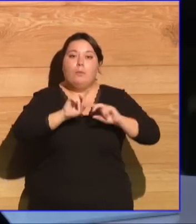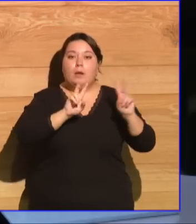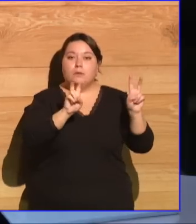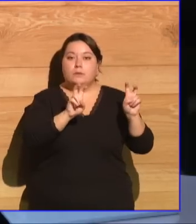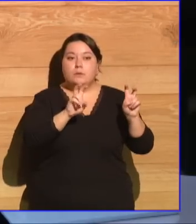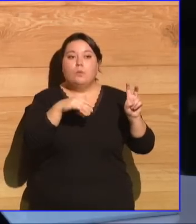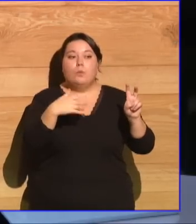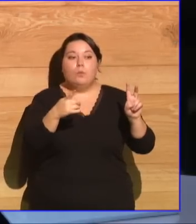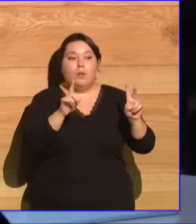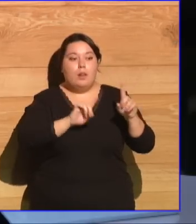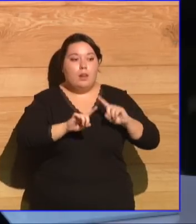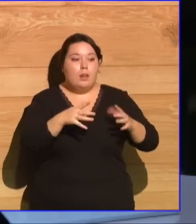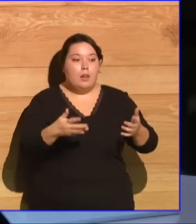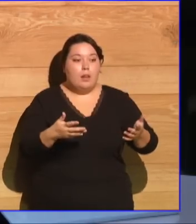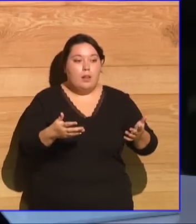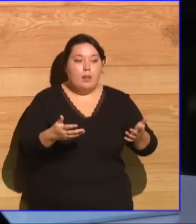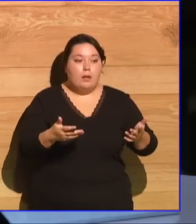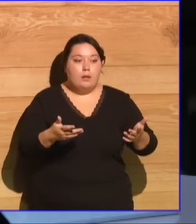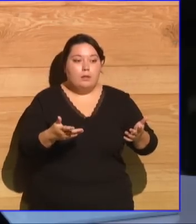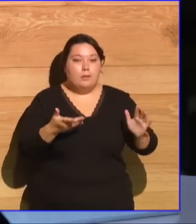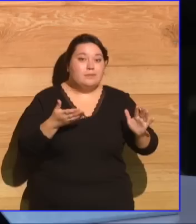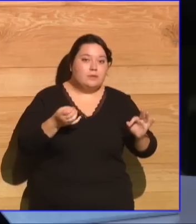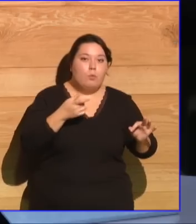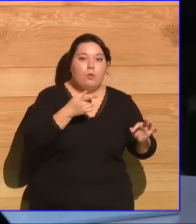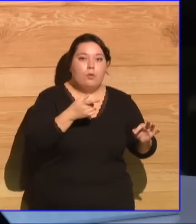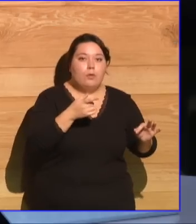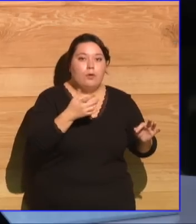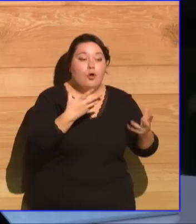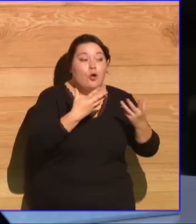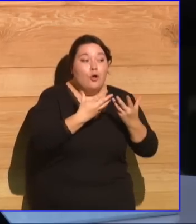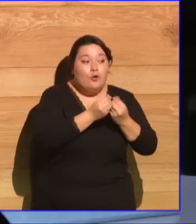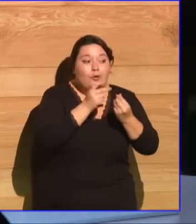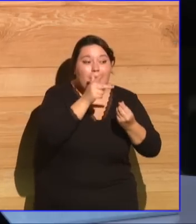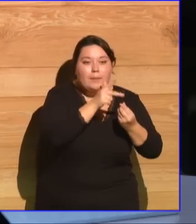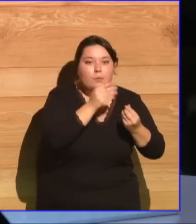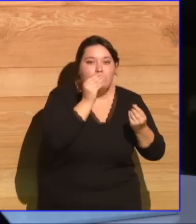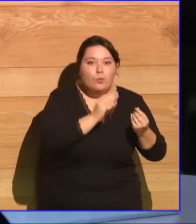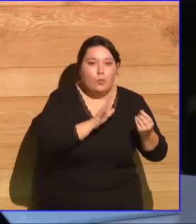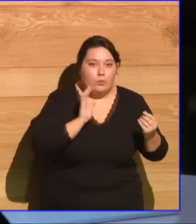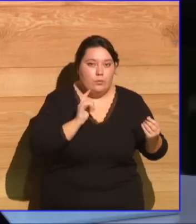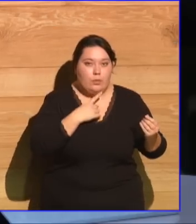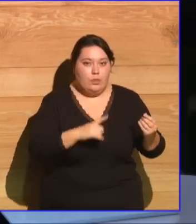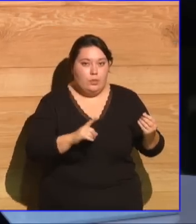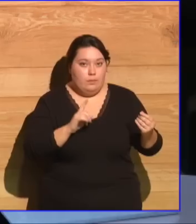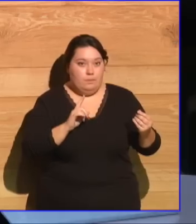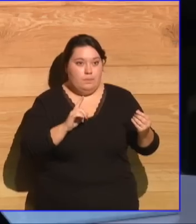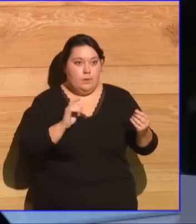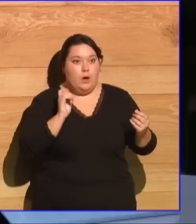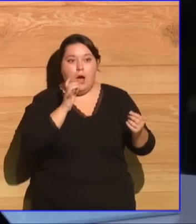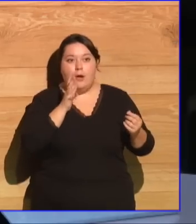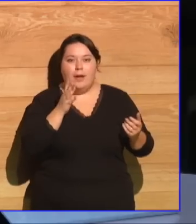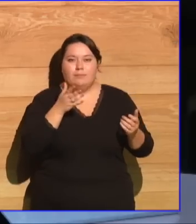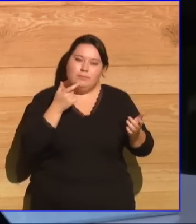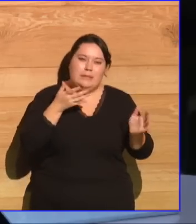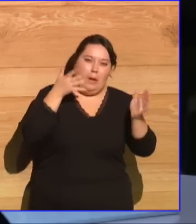historias es que es demasiado bueno con la cámara. Y ahora vamos a intentar discriminar